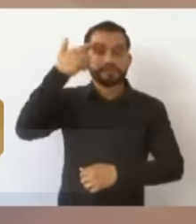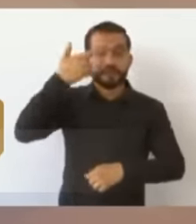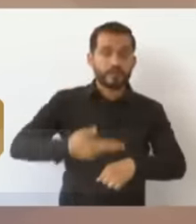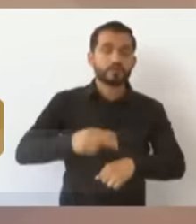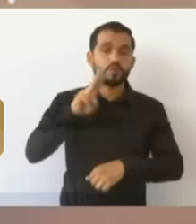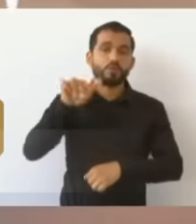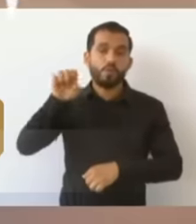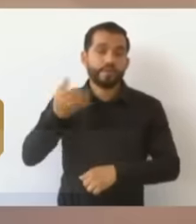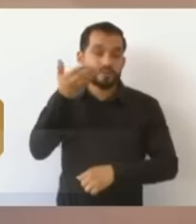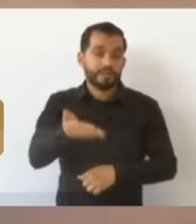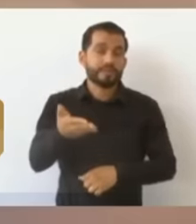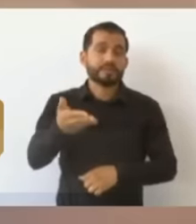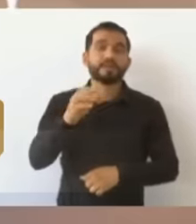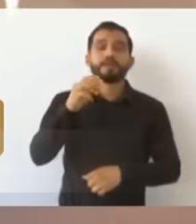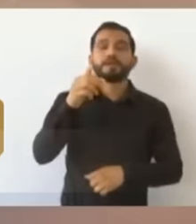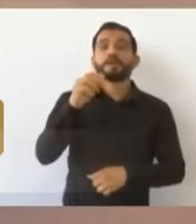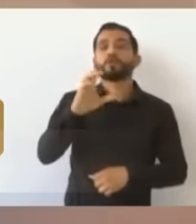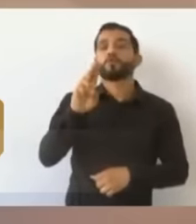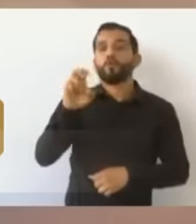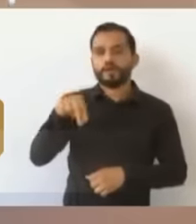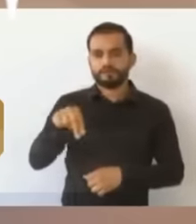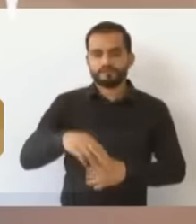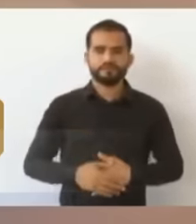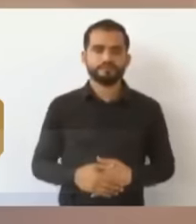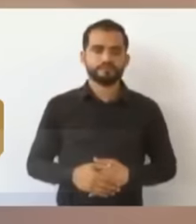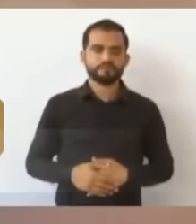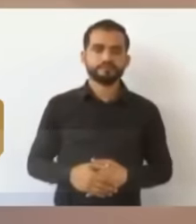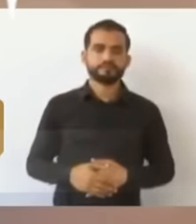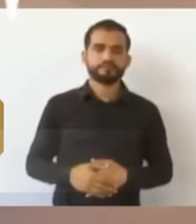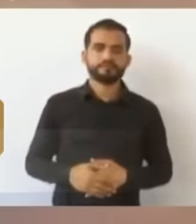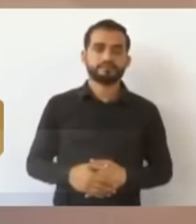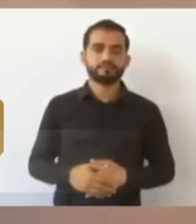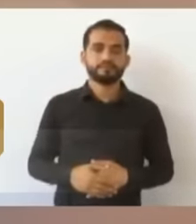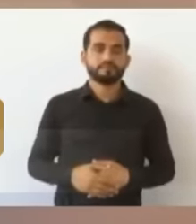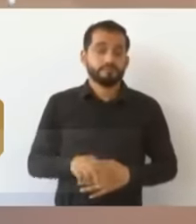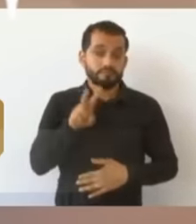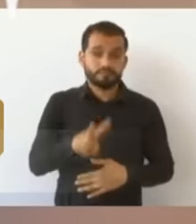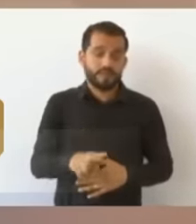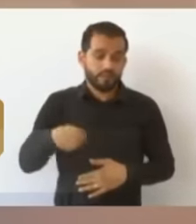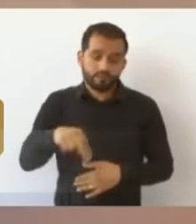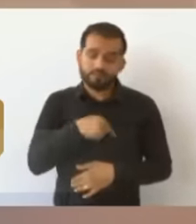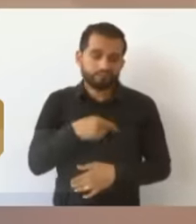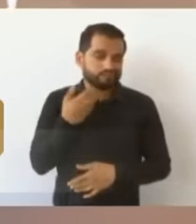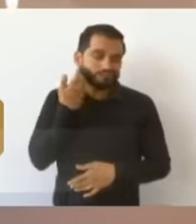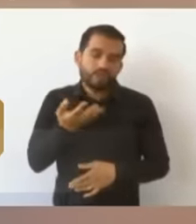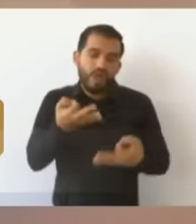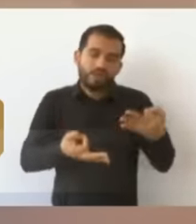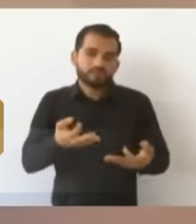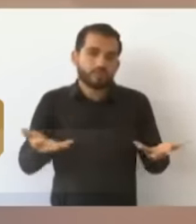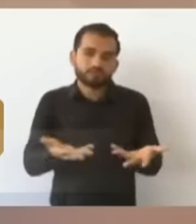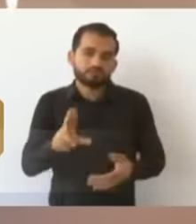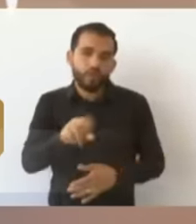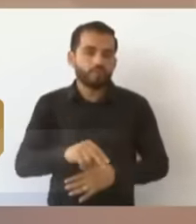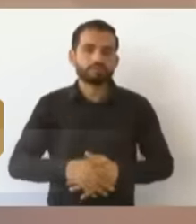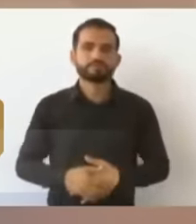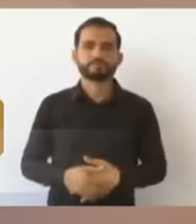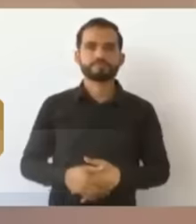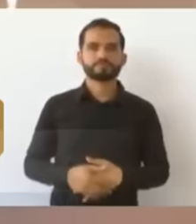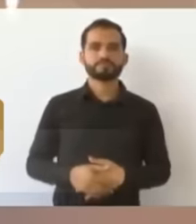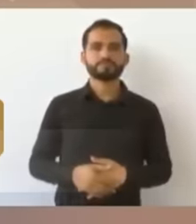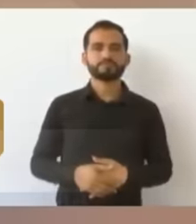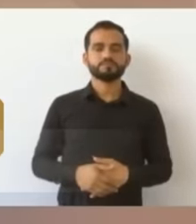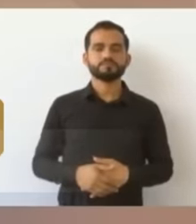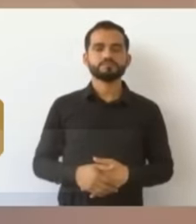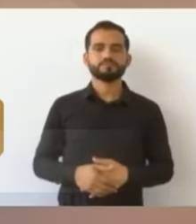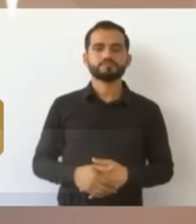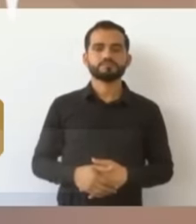universidad, Héctor Melesio Cuen. Hoy lo reitero. No queremos prejuzgar, nosotros no. Incluso les digo, lo